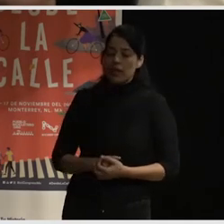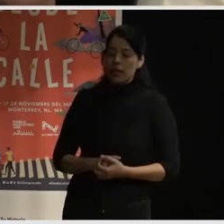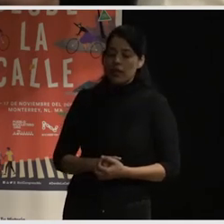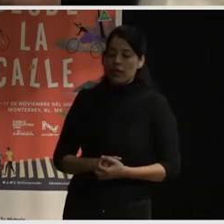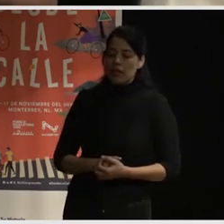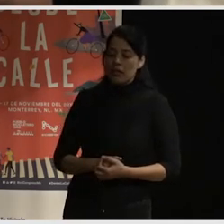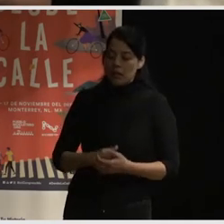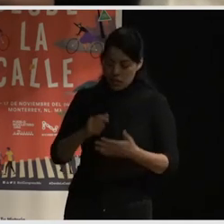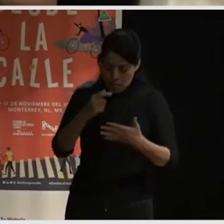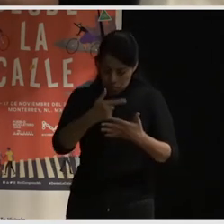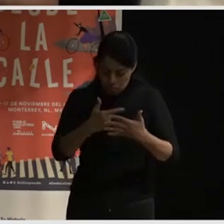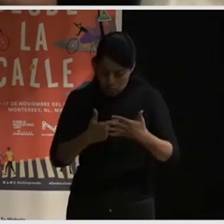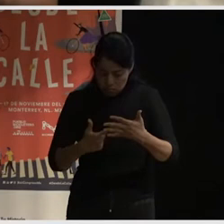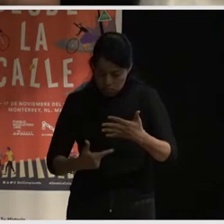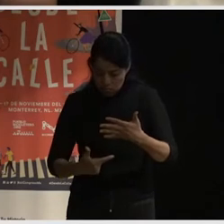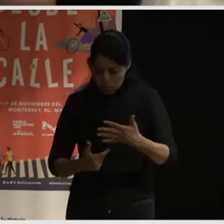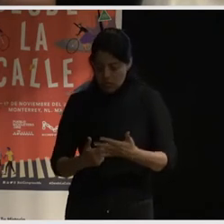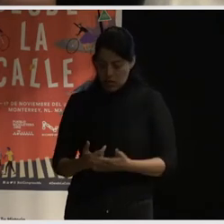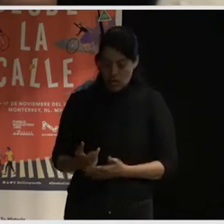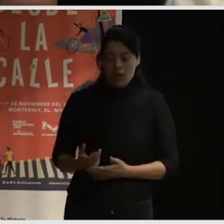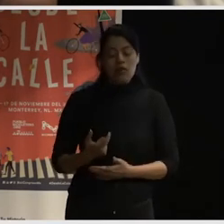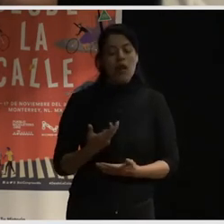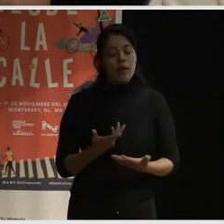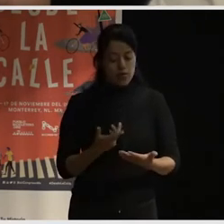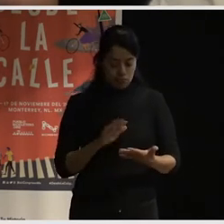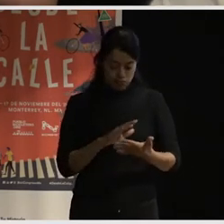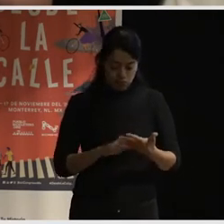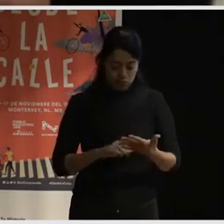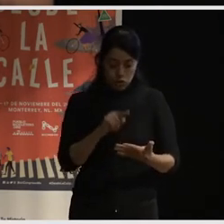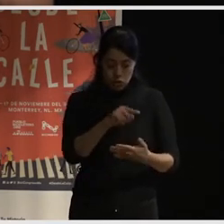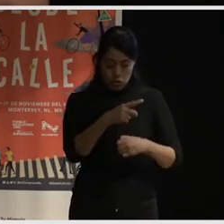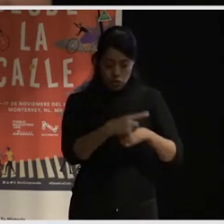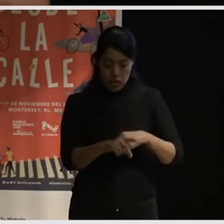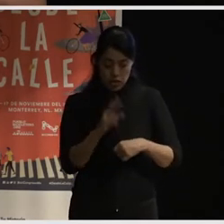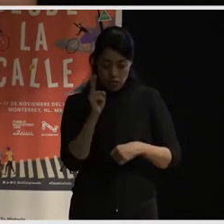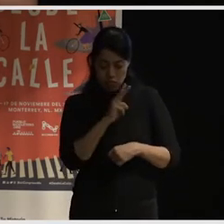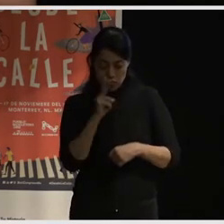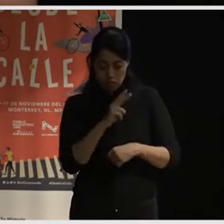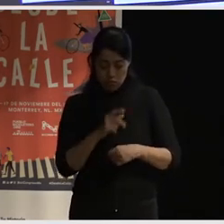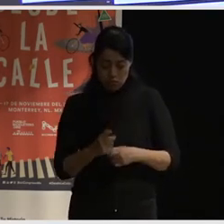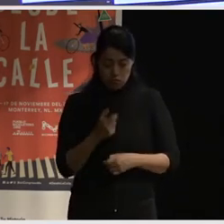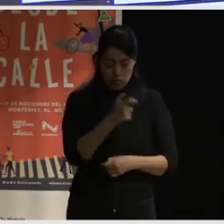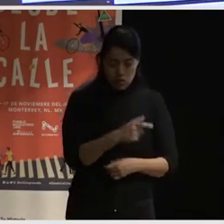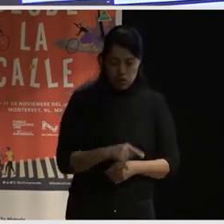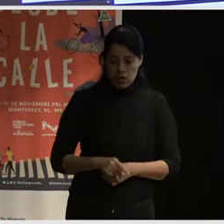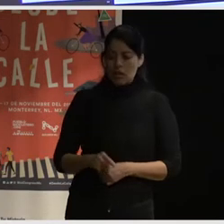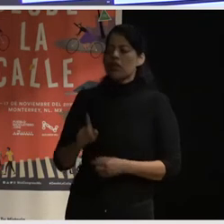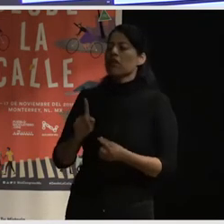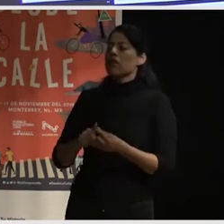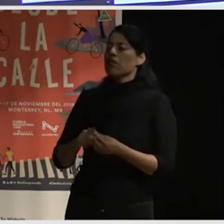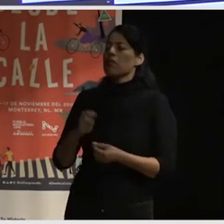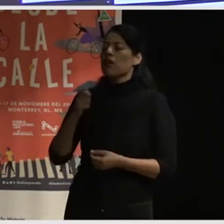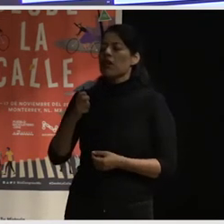contabilizar les pasarles el costo no porque la pregunta a quien paga eso estoy aquí para eso lo pagas tú lo